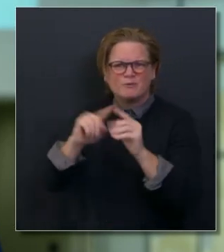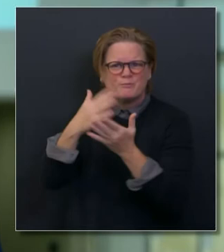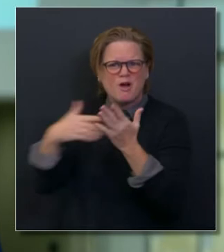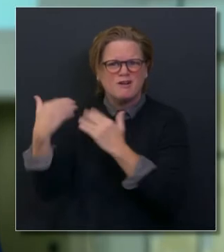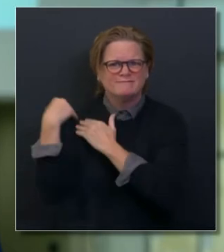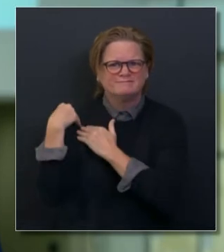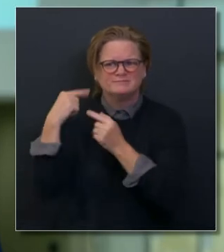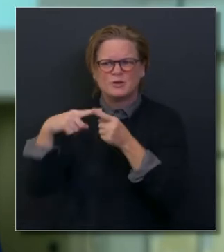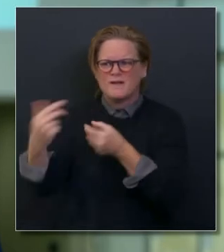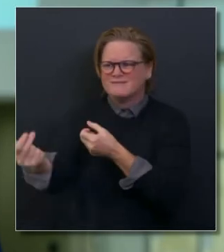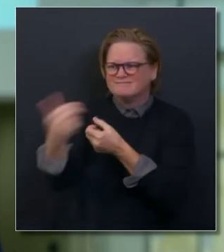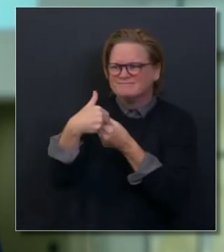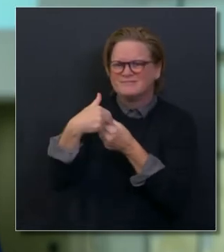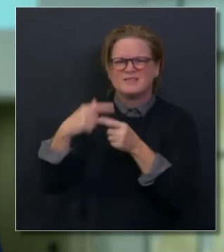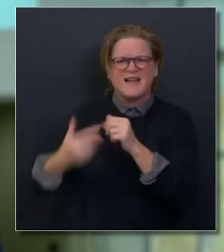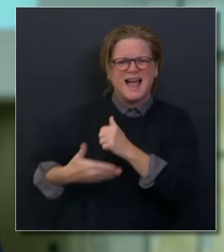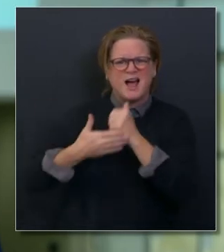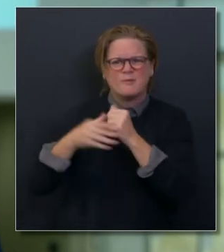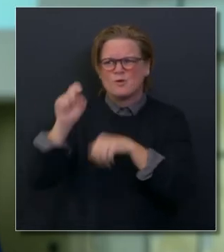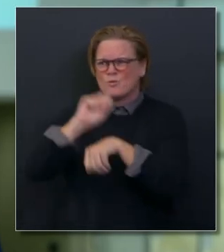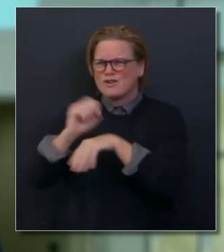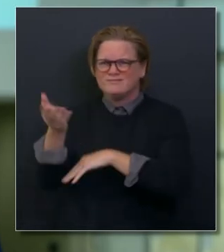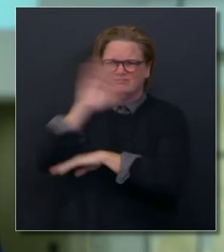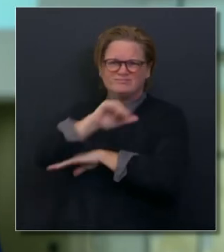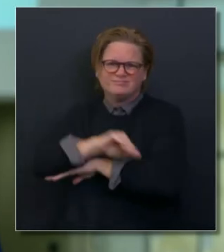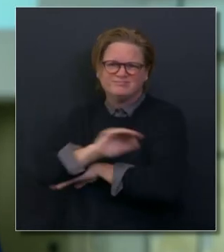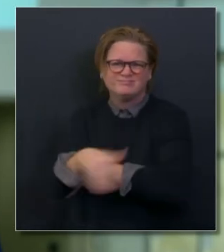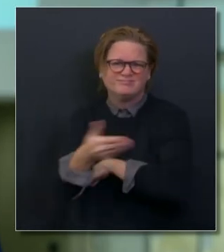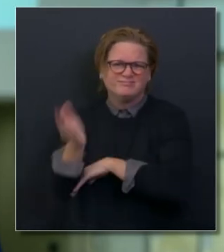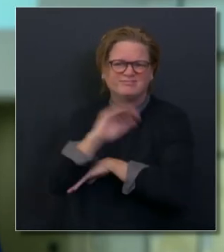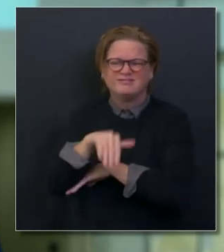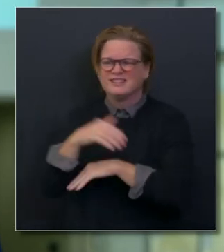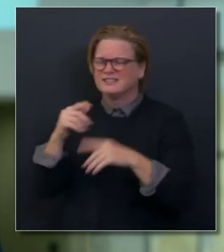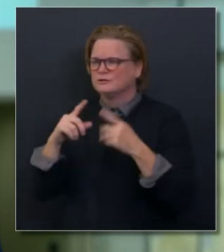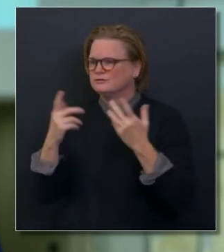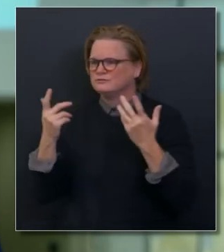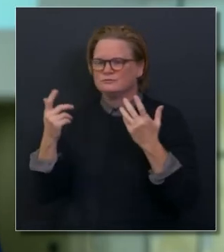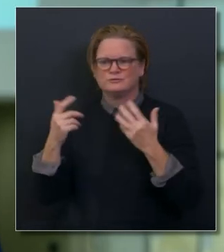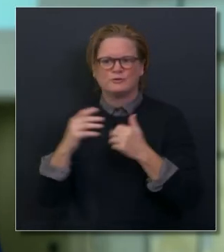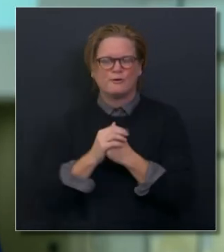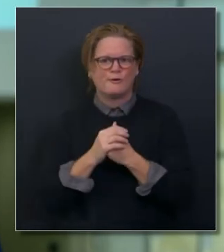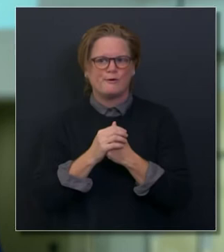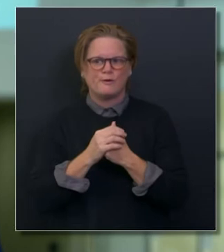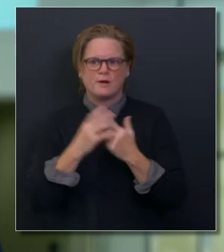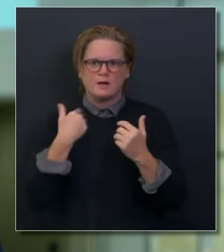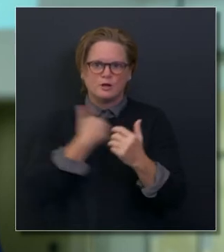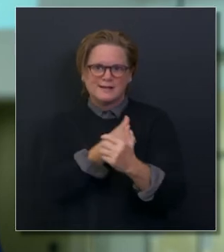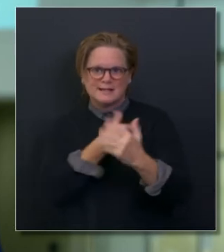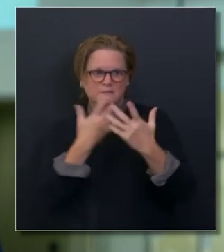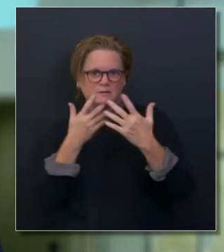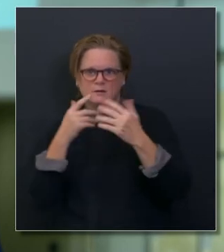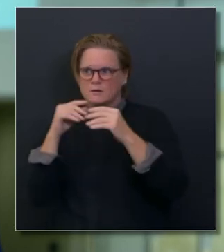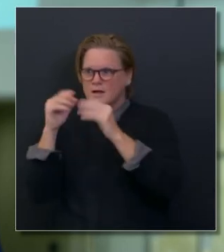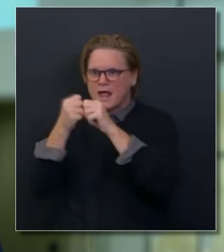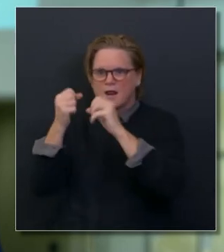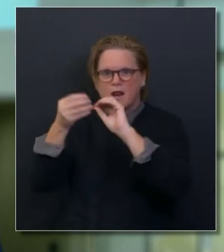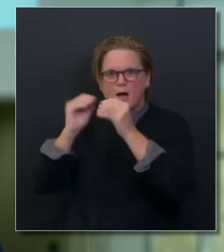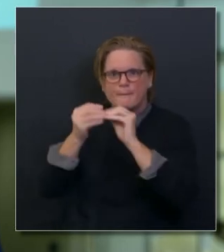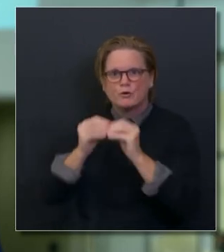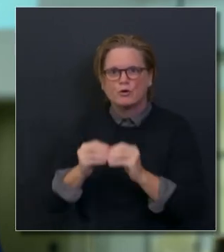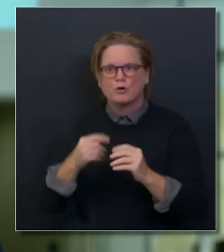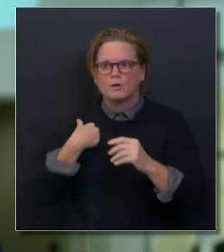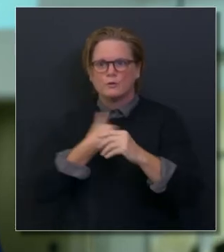Operations han estado trabajando a toda hora para anticipar qué se puede hacer cuando estamos a